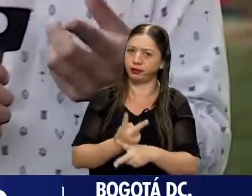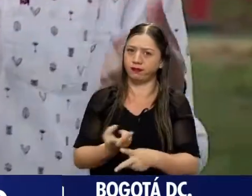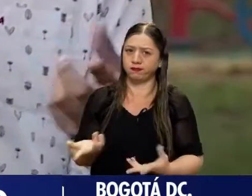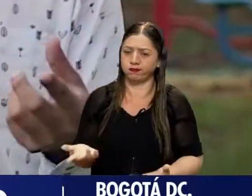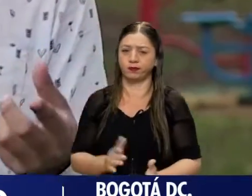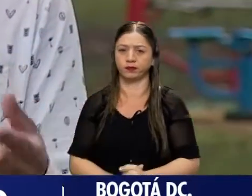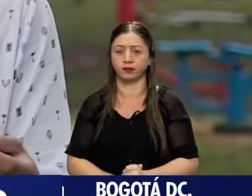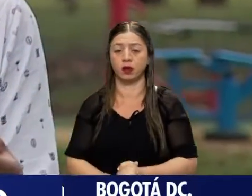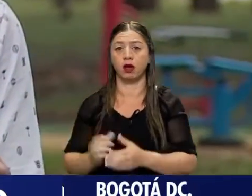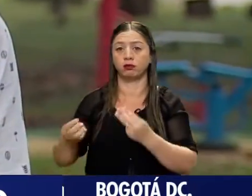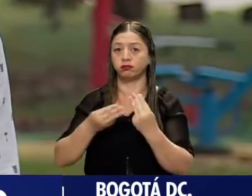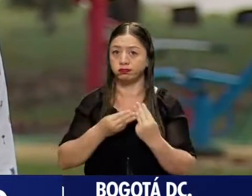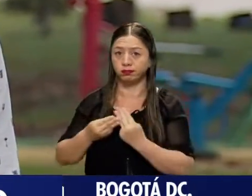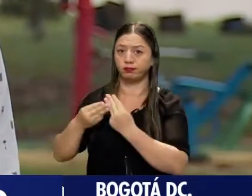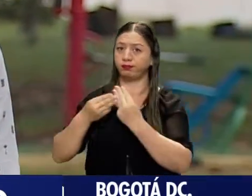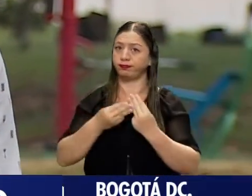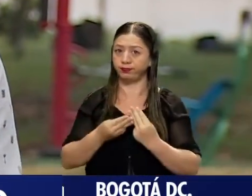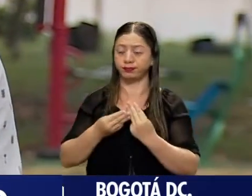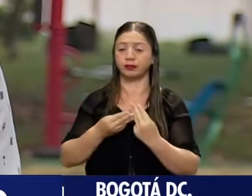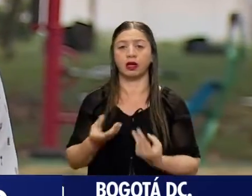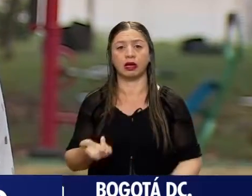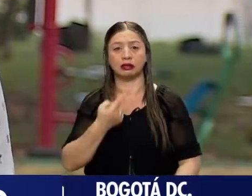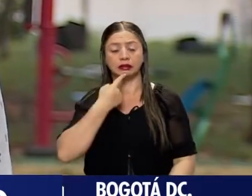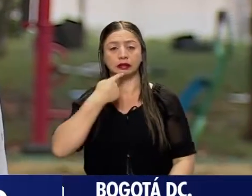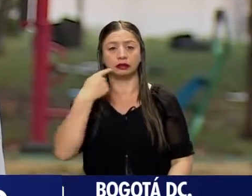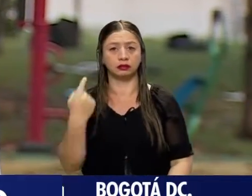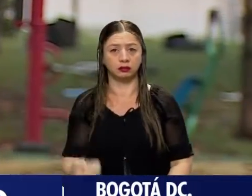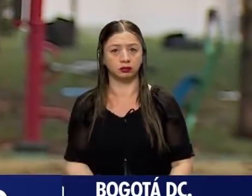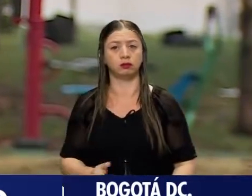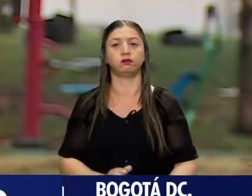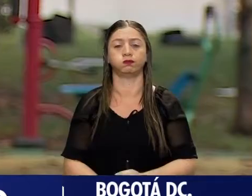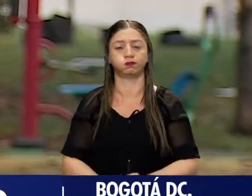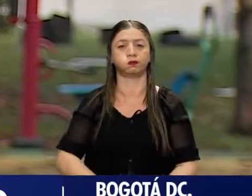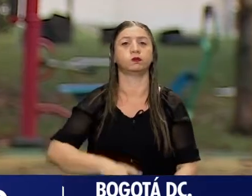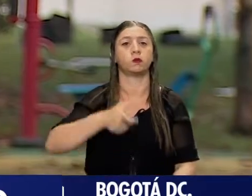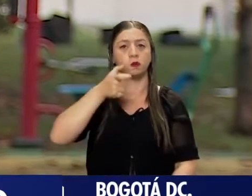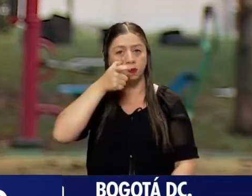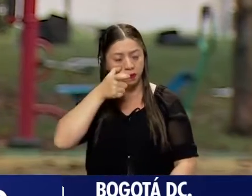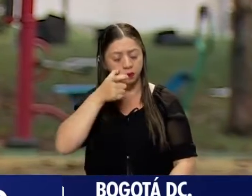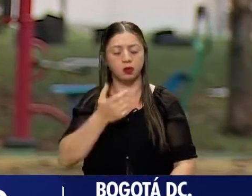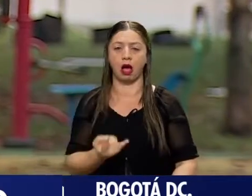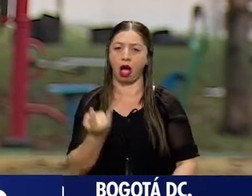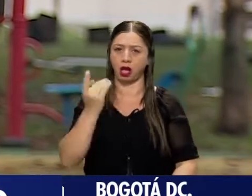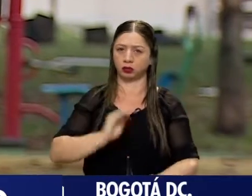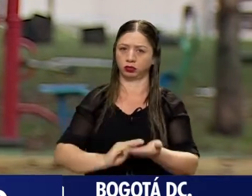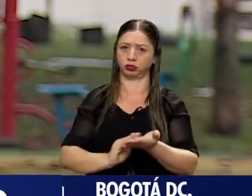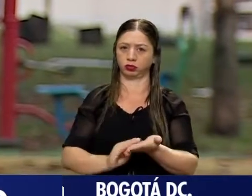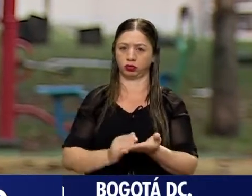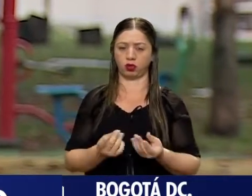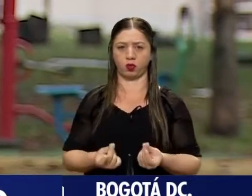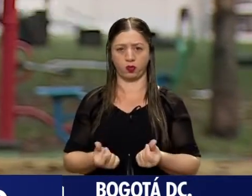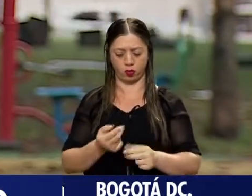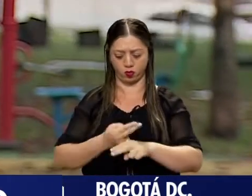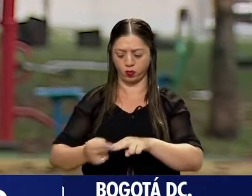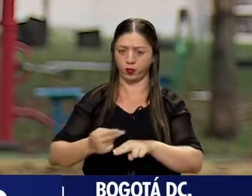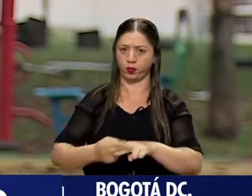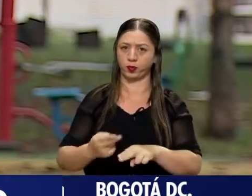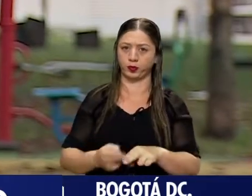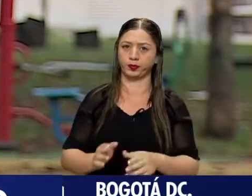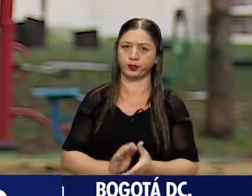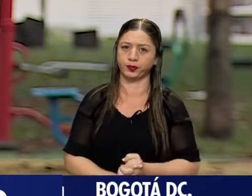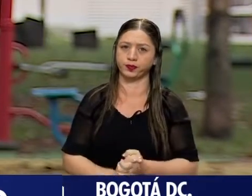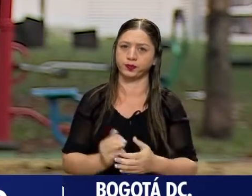tanto desde las empresas municipales de cali emcali lo que han dicho es que van a estar pendiente al tema para dar una pronta solución a